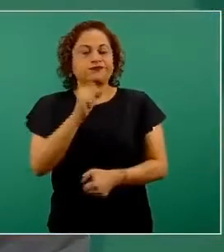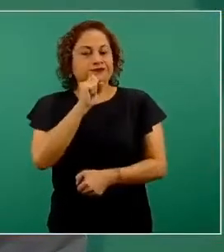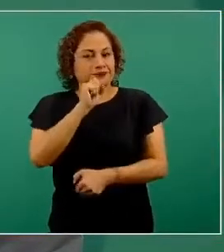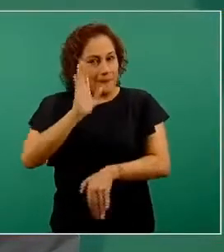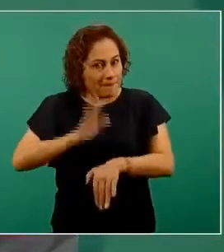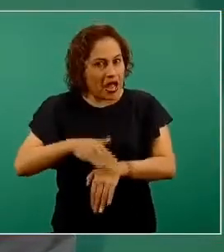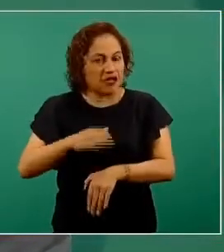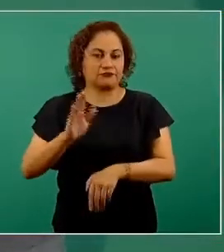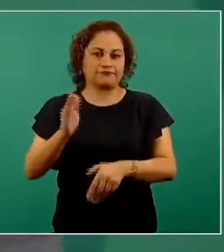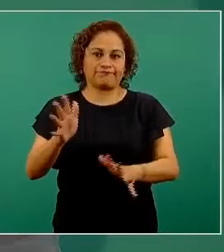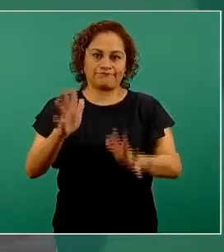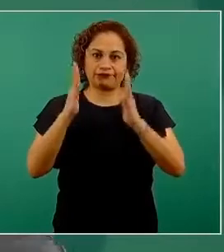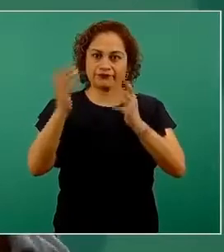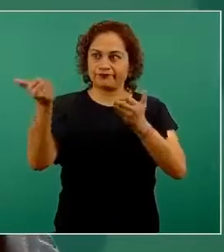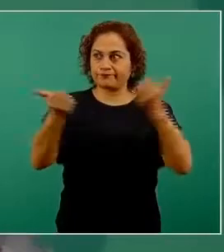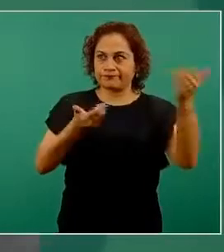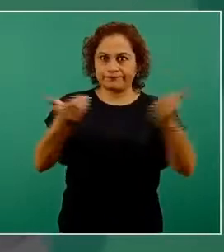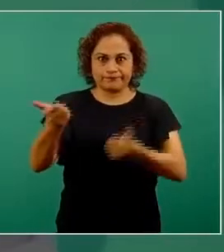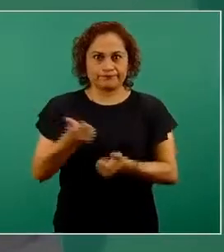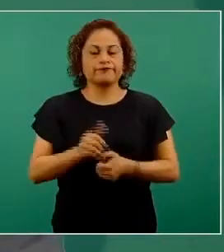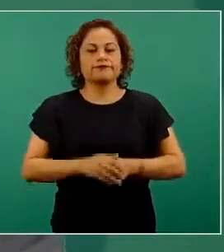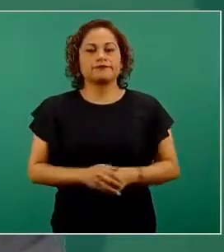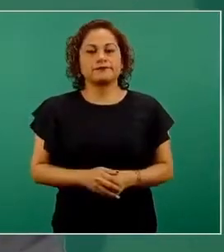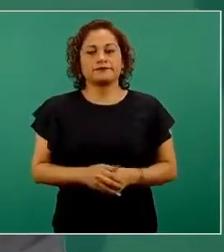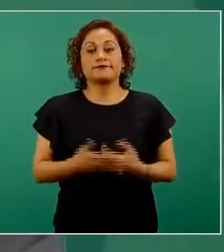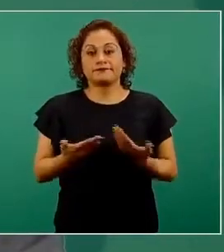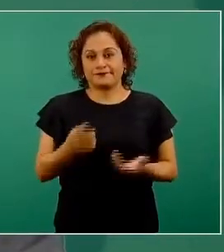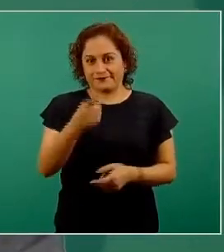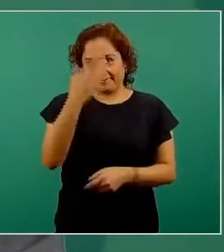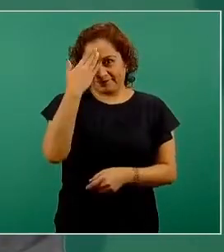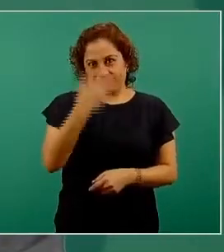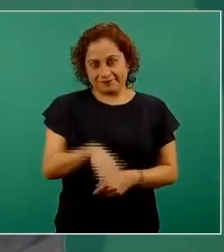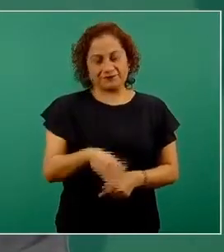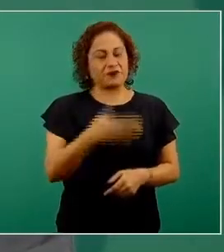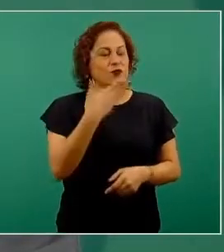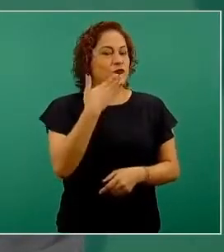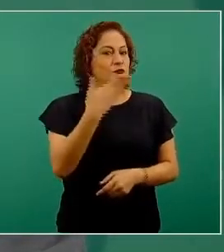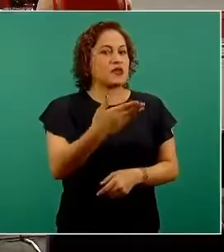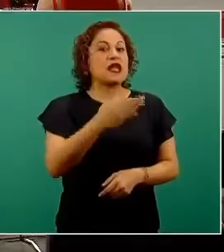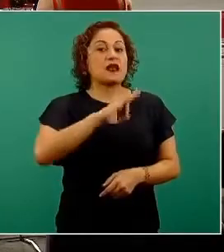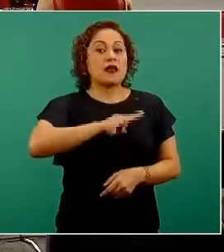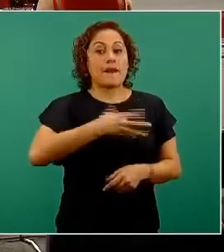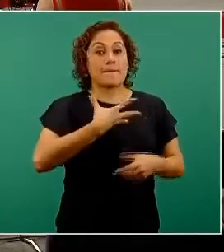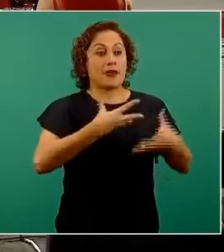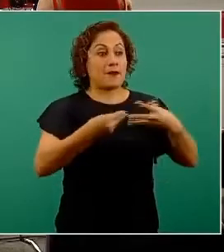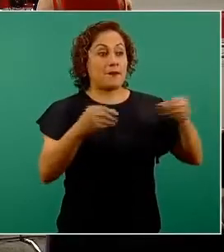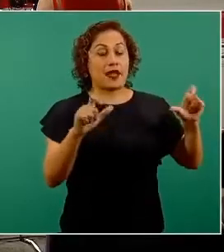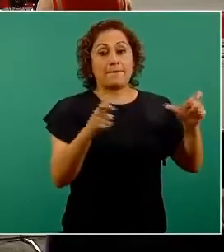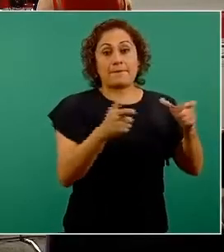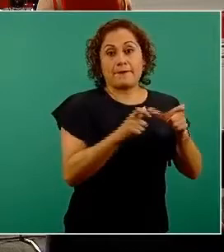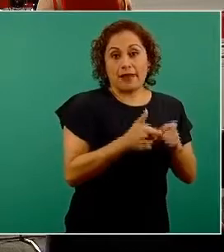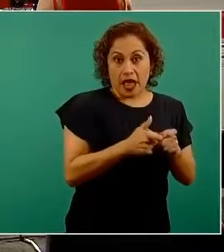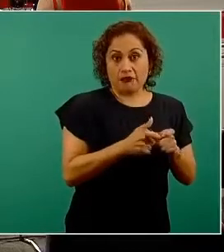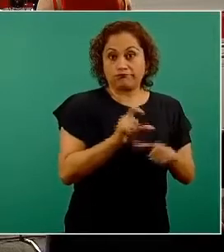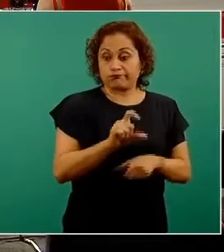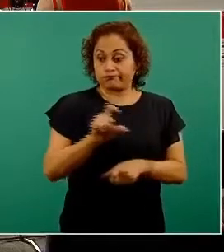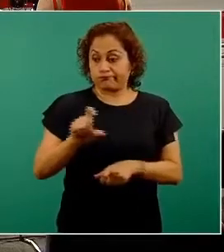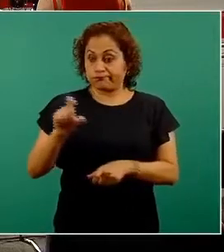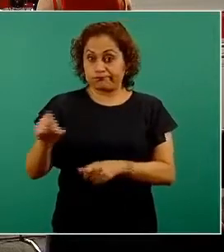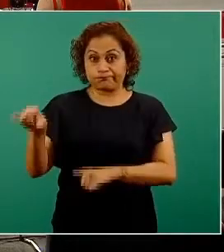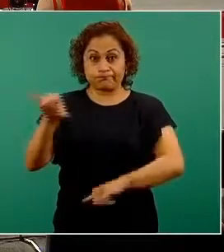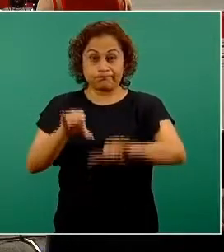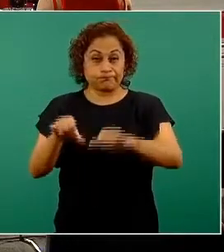la epidemia baja, las vacunas van cada vez más veloces en recibirlas, en fabricarse y